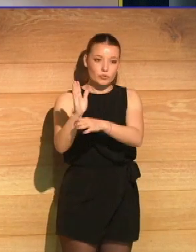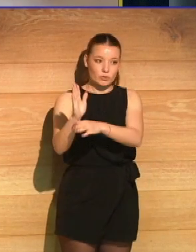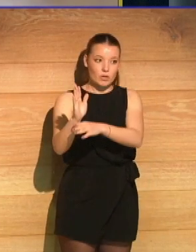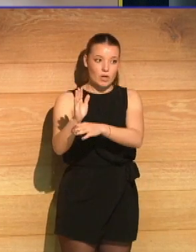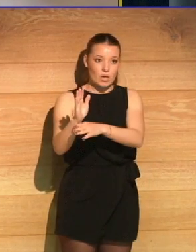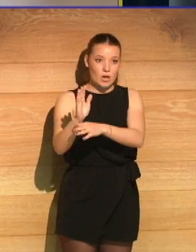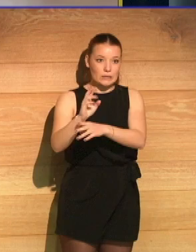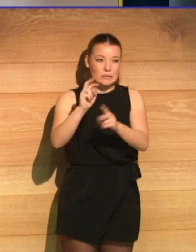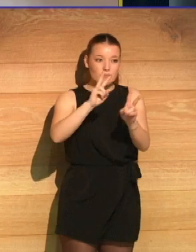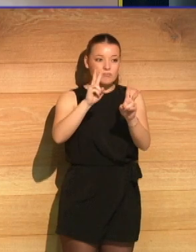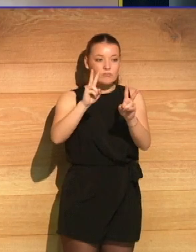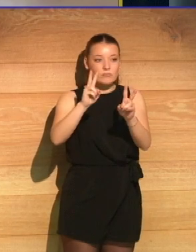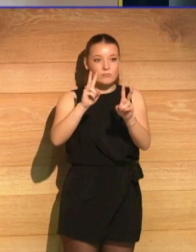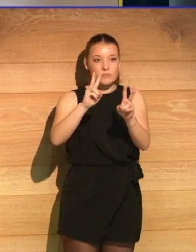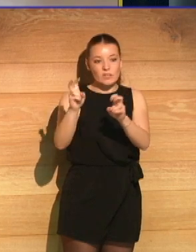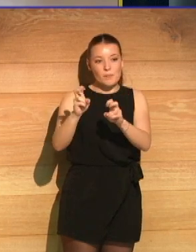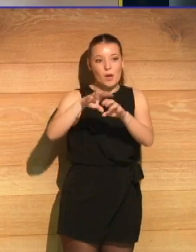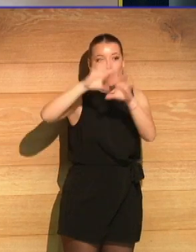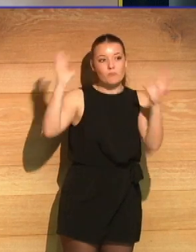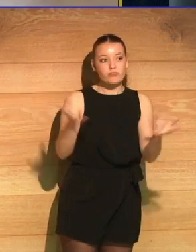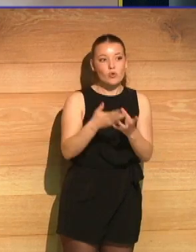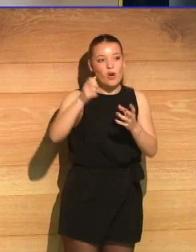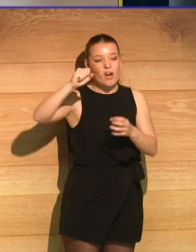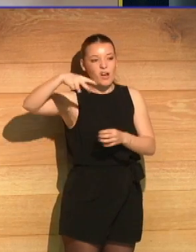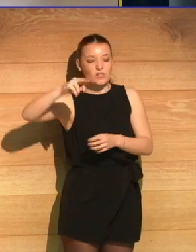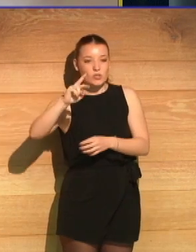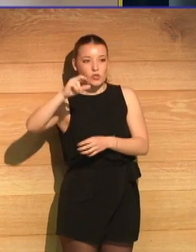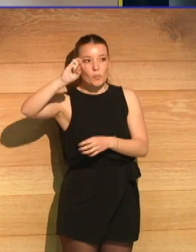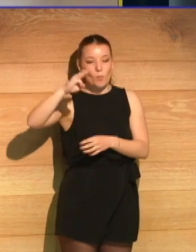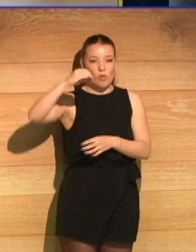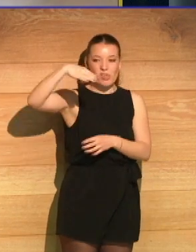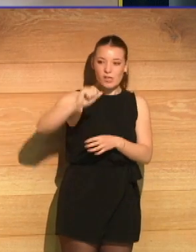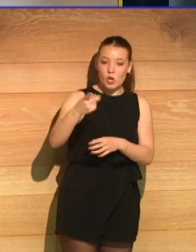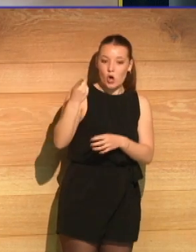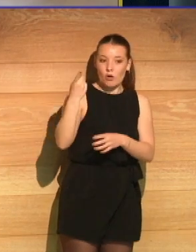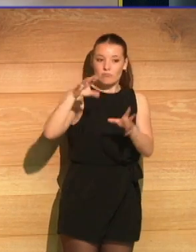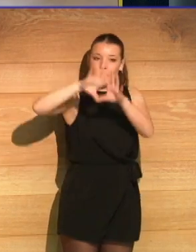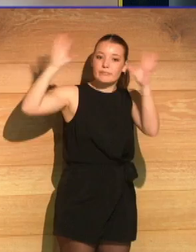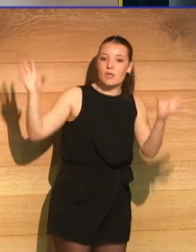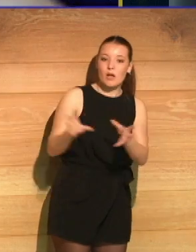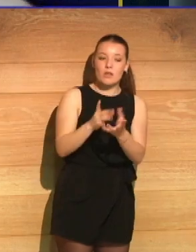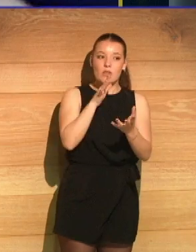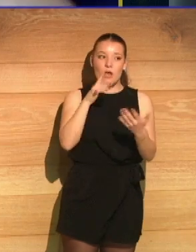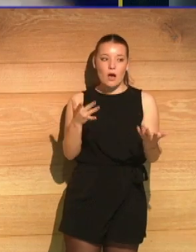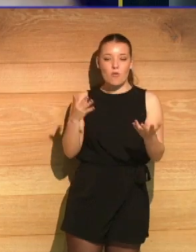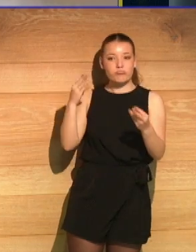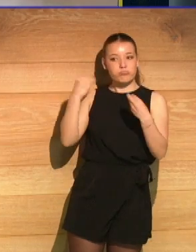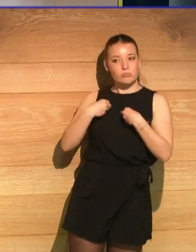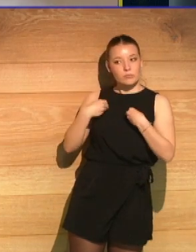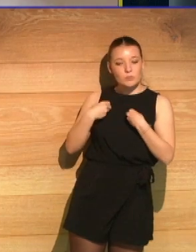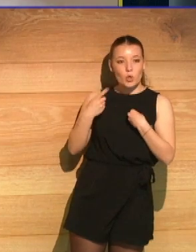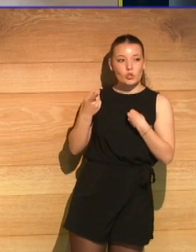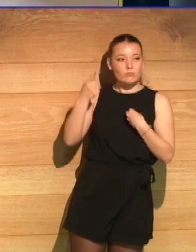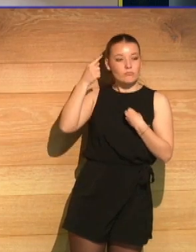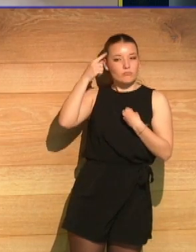mundo del antropoceno que mostraban cómo básicamente el planeta en el que vivimos hoy cada vez se despega más del modelo mental que